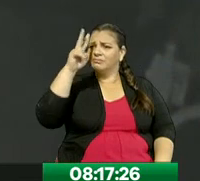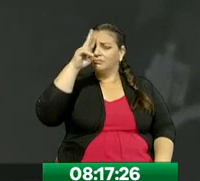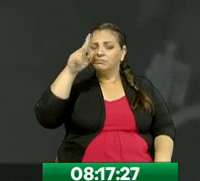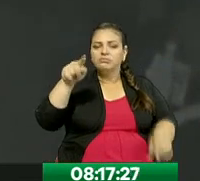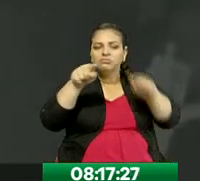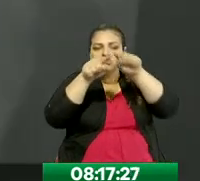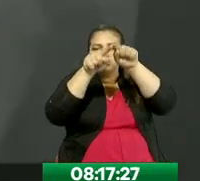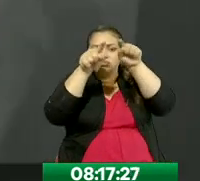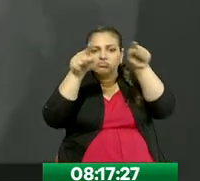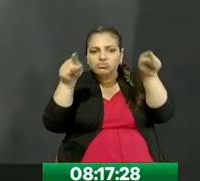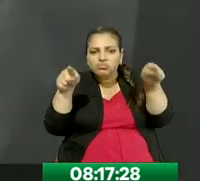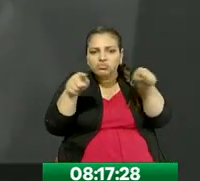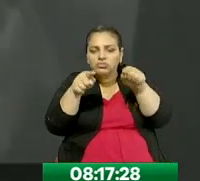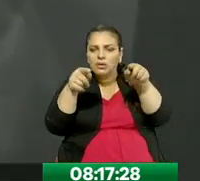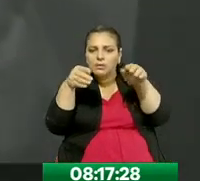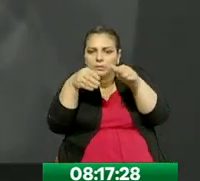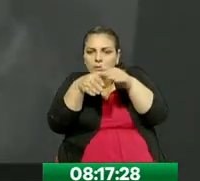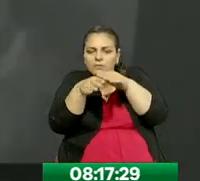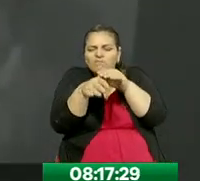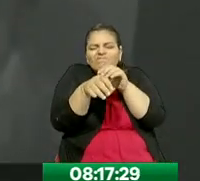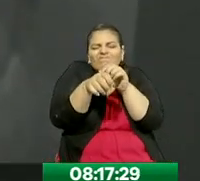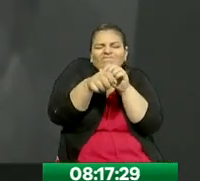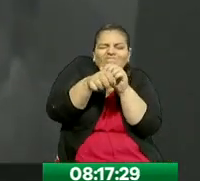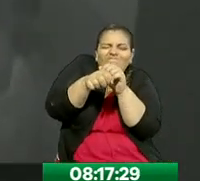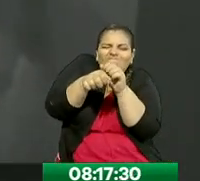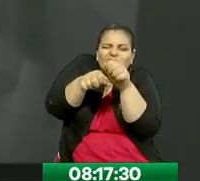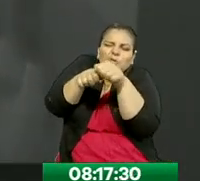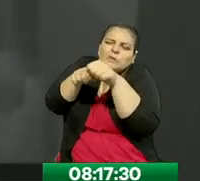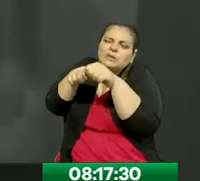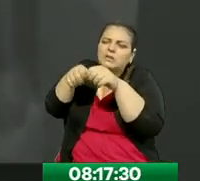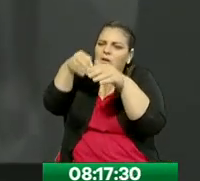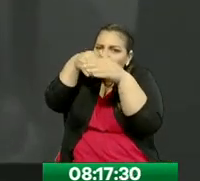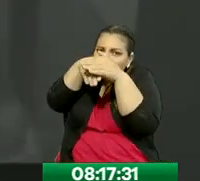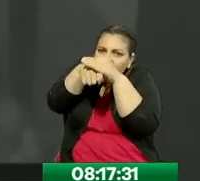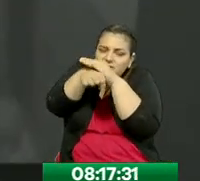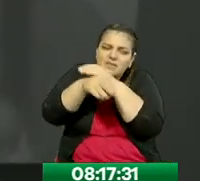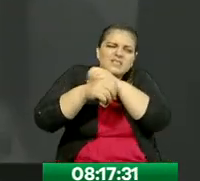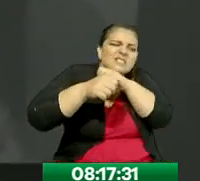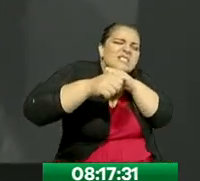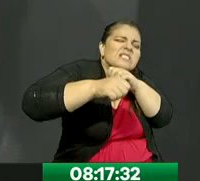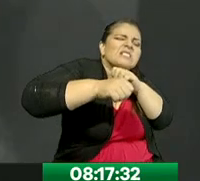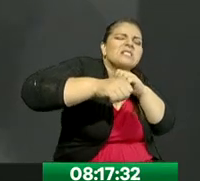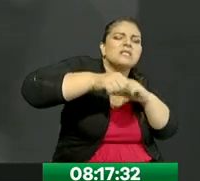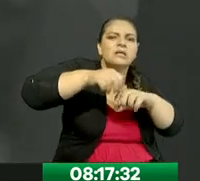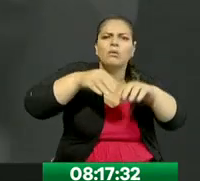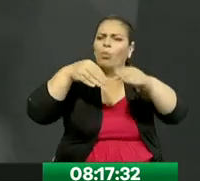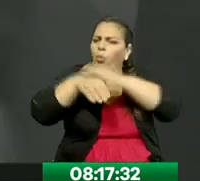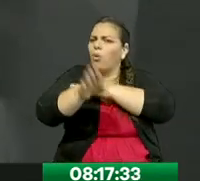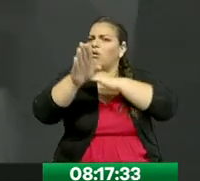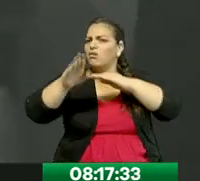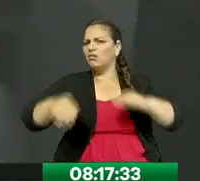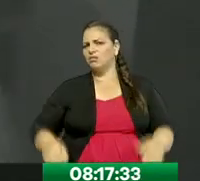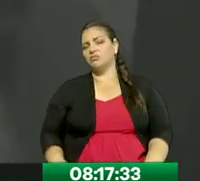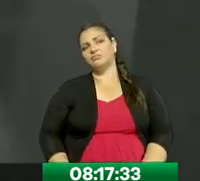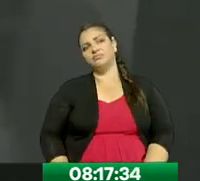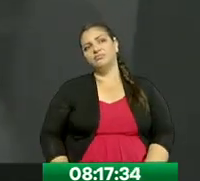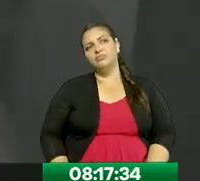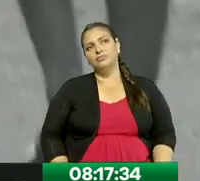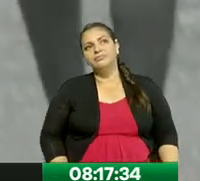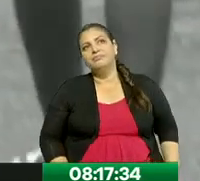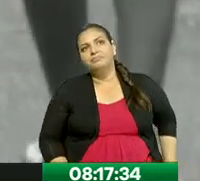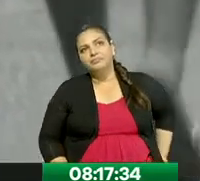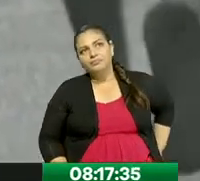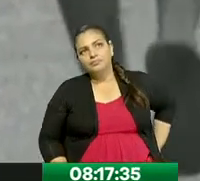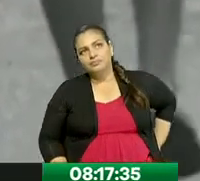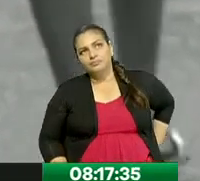ahí han bajado. La policía judicial ya tiene estos videos y trata de identificar a esos 2 jóvenes que presuntamente utilizan hasta sierras